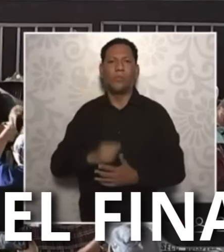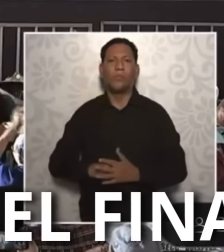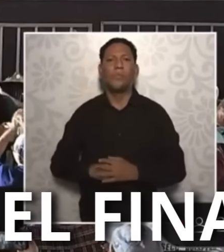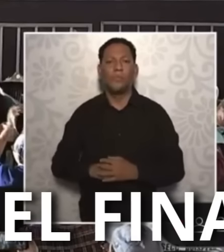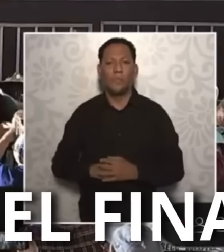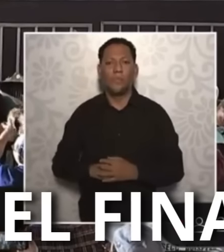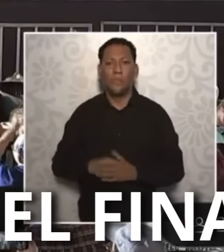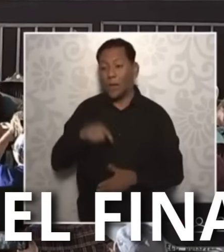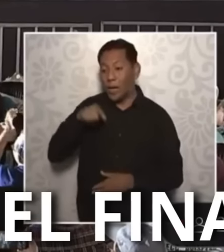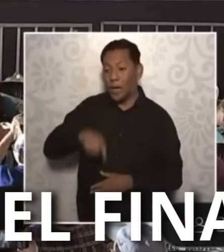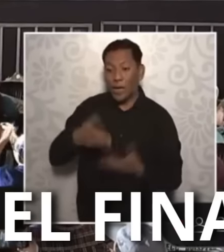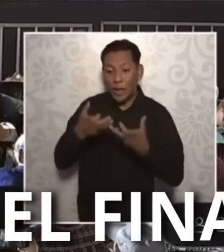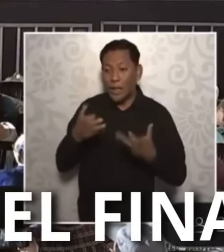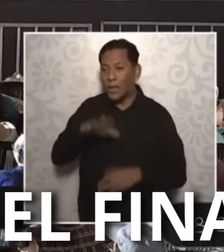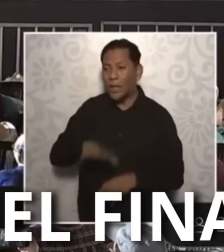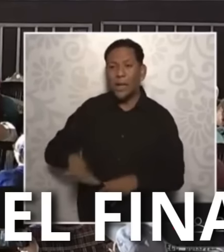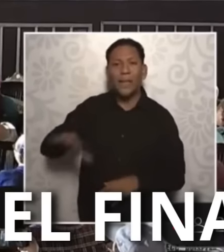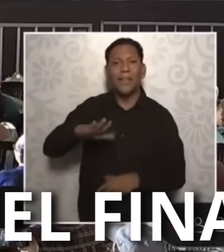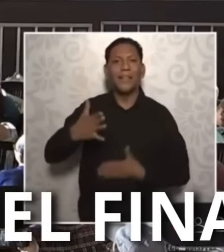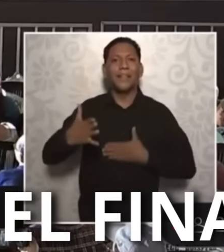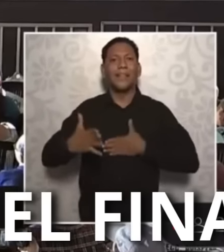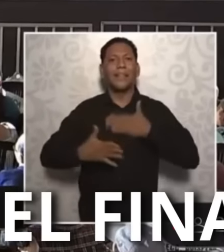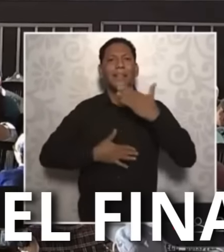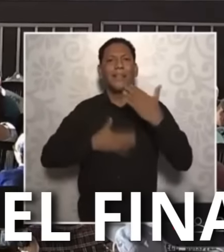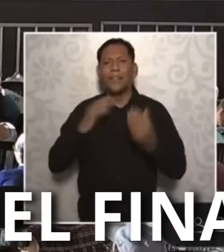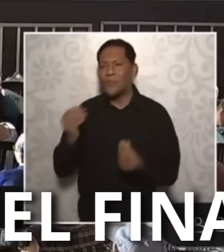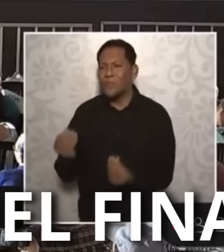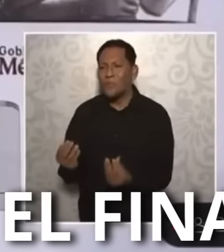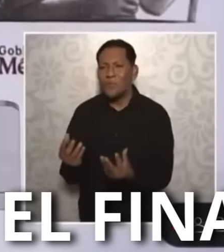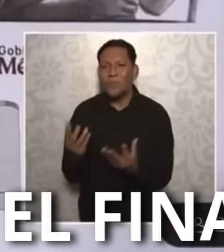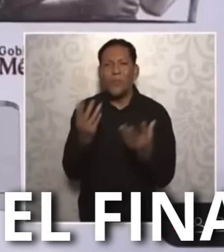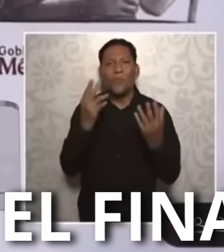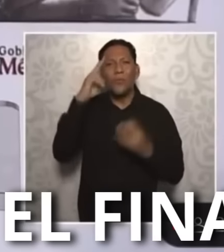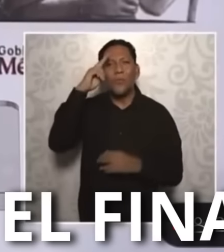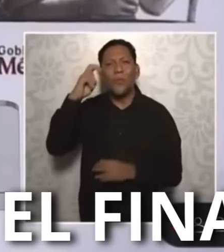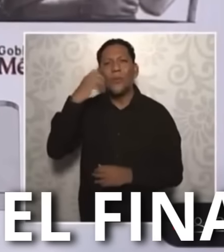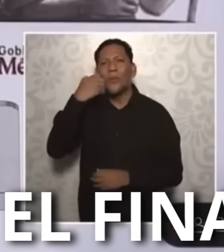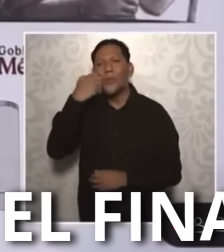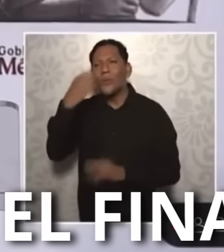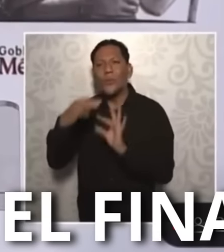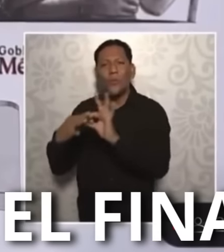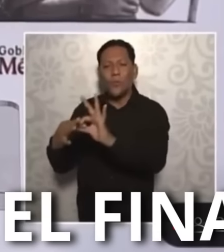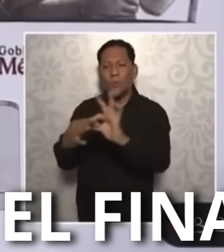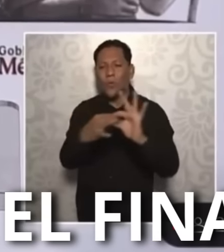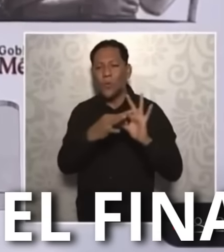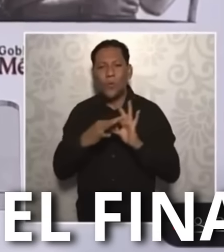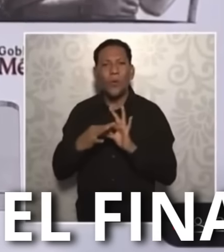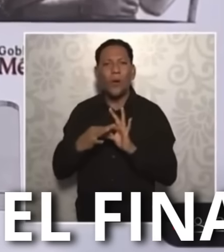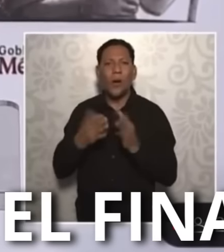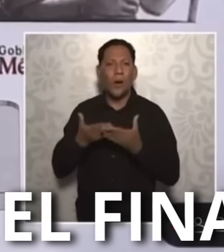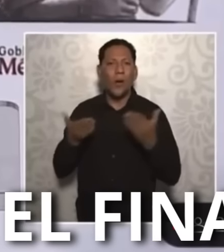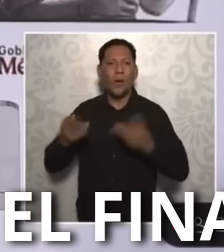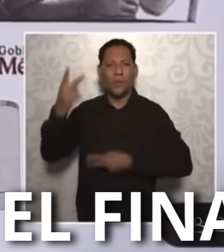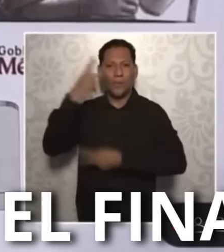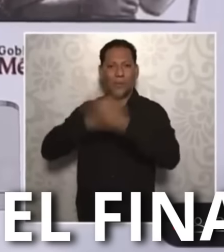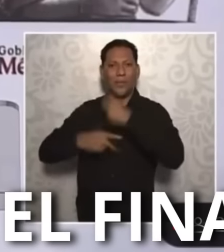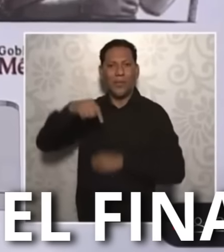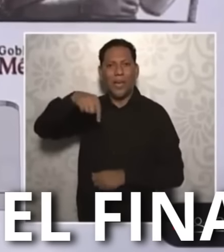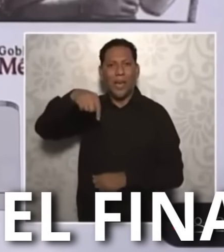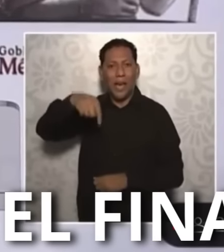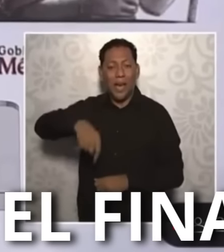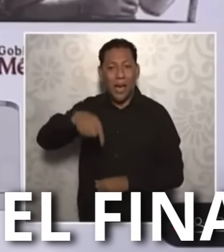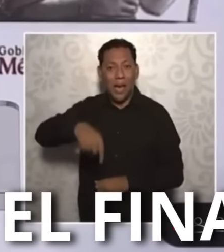donde florece la alegría y los sueños nos unen. Venimos a esta gira que encabeza